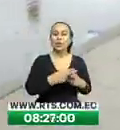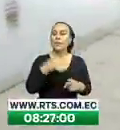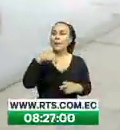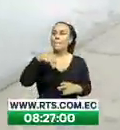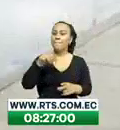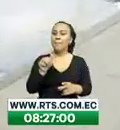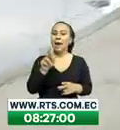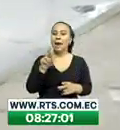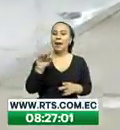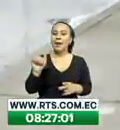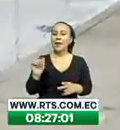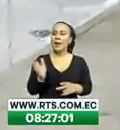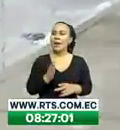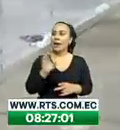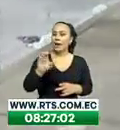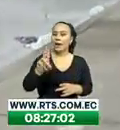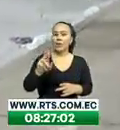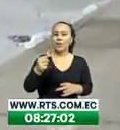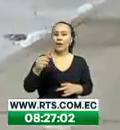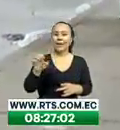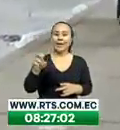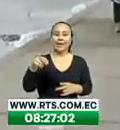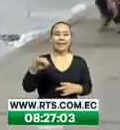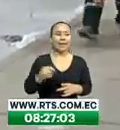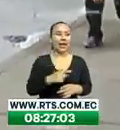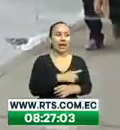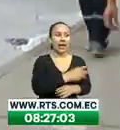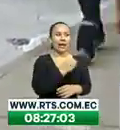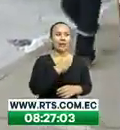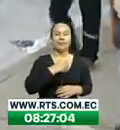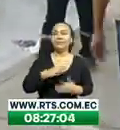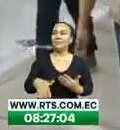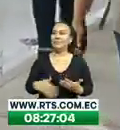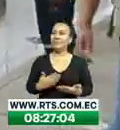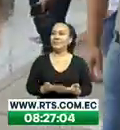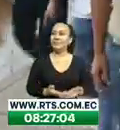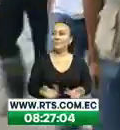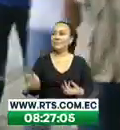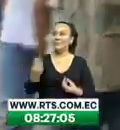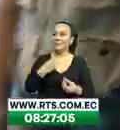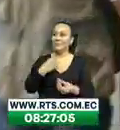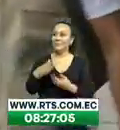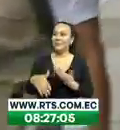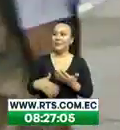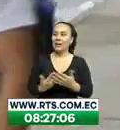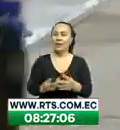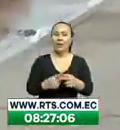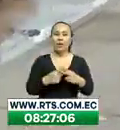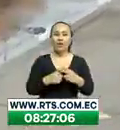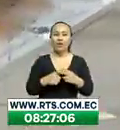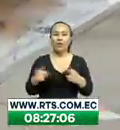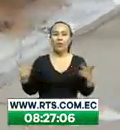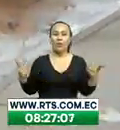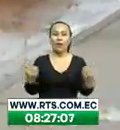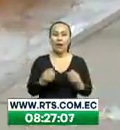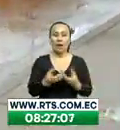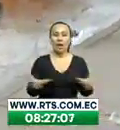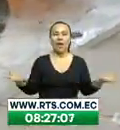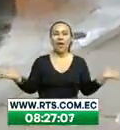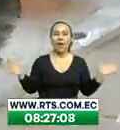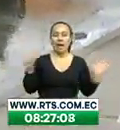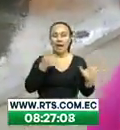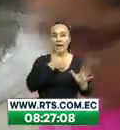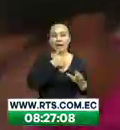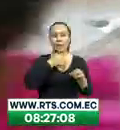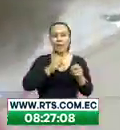María, ¿cuentan con líquido vital? ¿Hay agua o no? No hay agua. ¿Por la fuga? Por la fuga de agua. ¿Cómo hacer los quehaceres